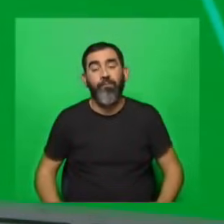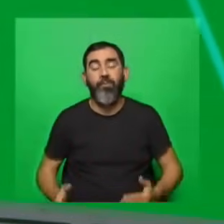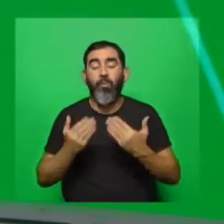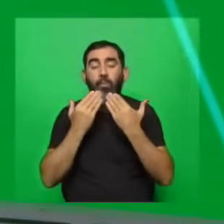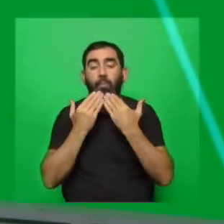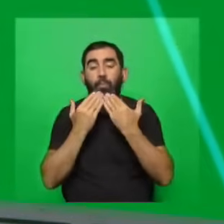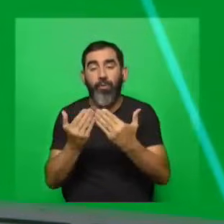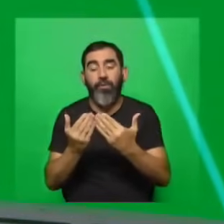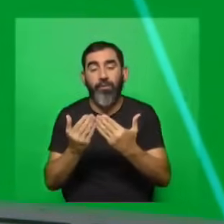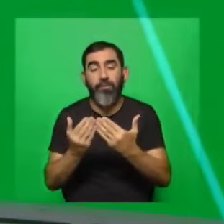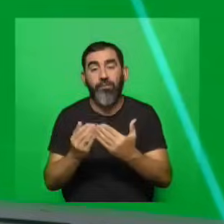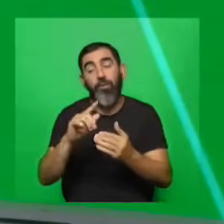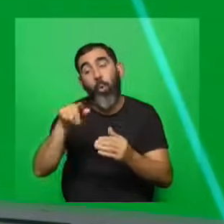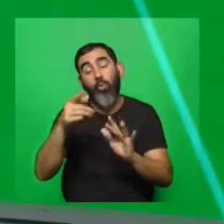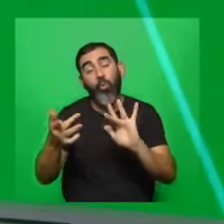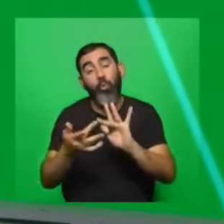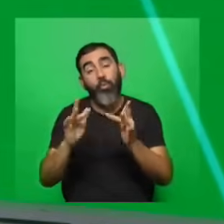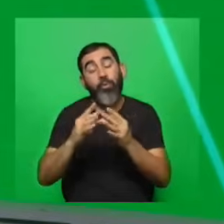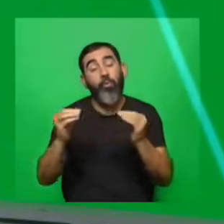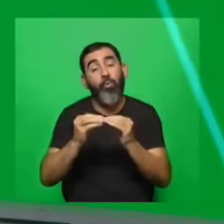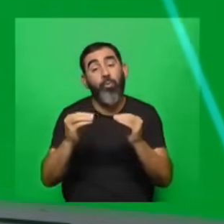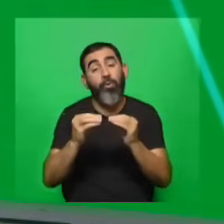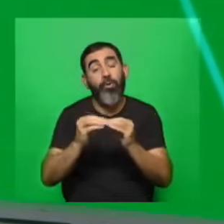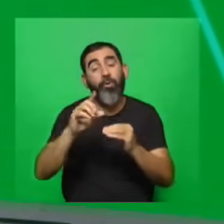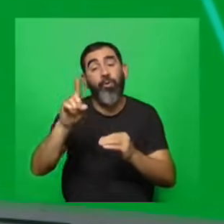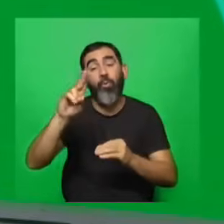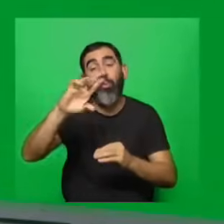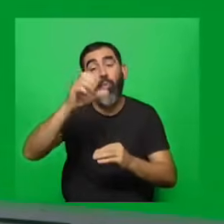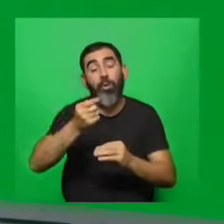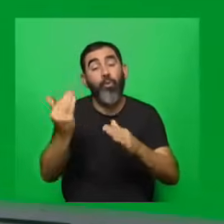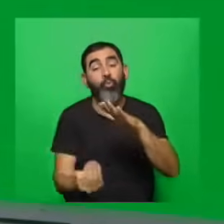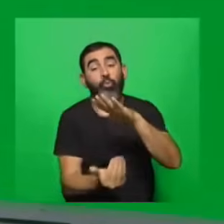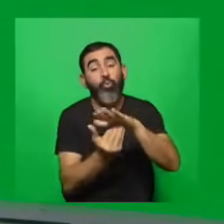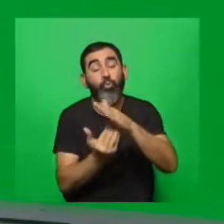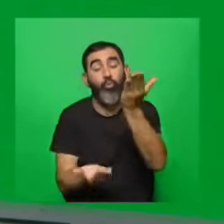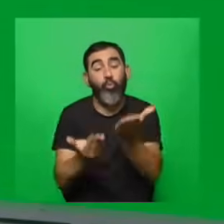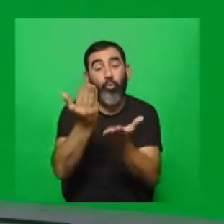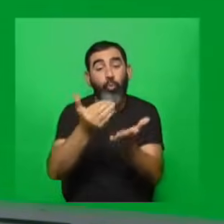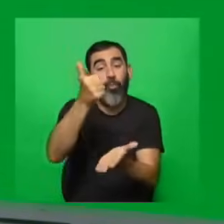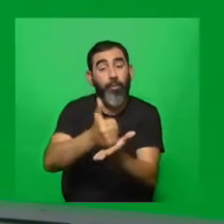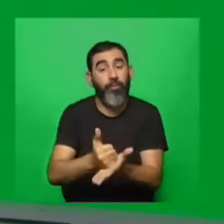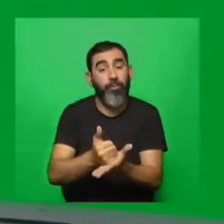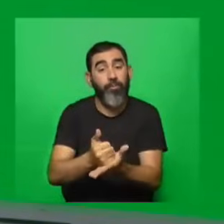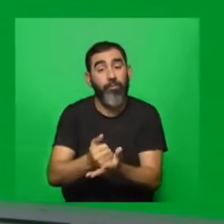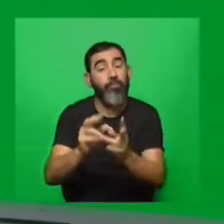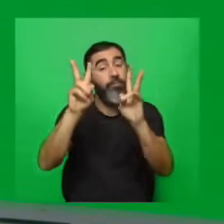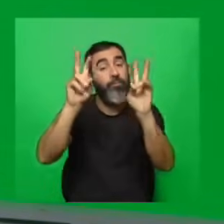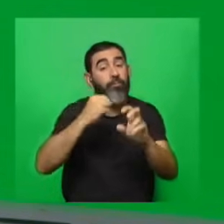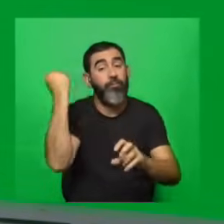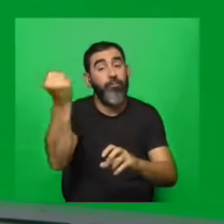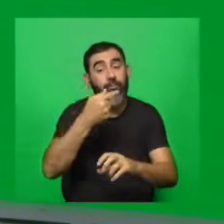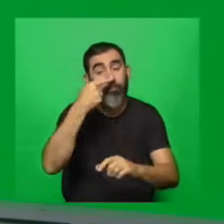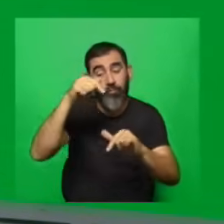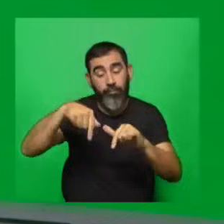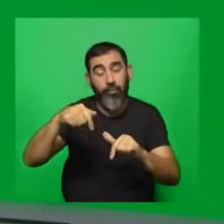Muchas gracias, Eduardo. Y el otro móvil está a cargo de nuestro periodista Luca Veloz. Está en la Suprema Corte de Justicia porque es uno de los puntos de interés a